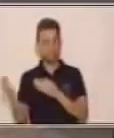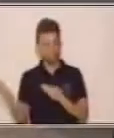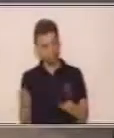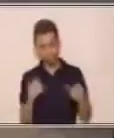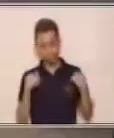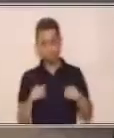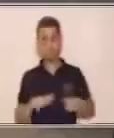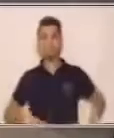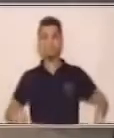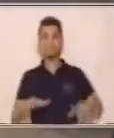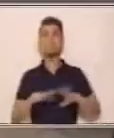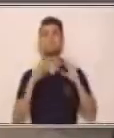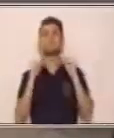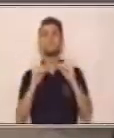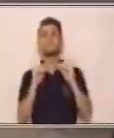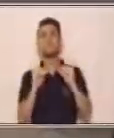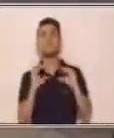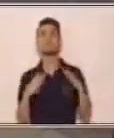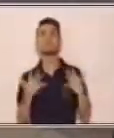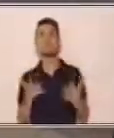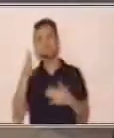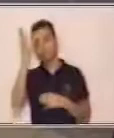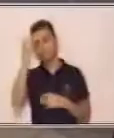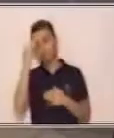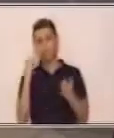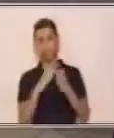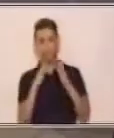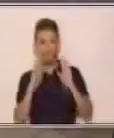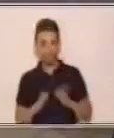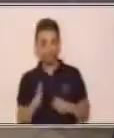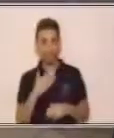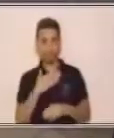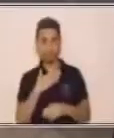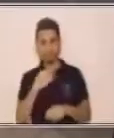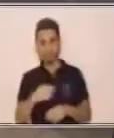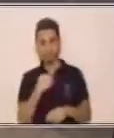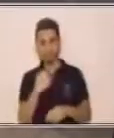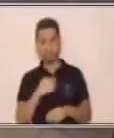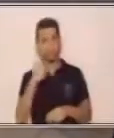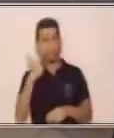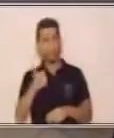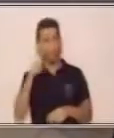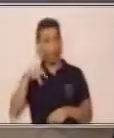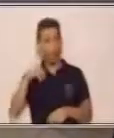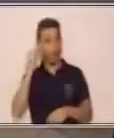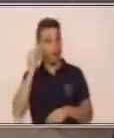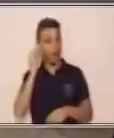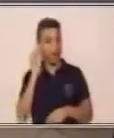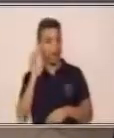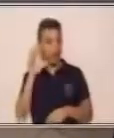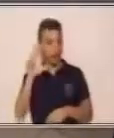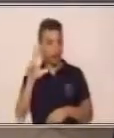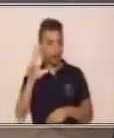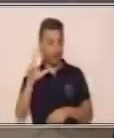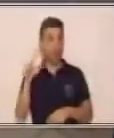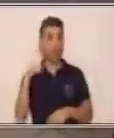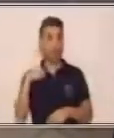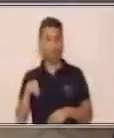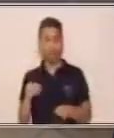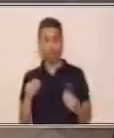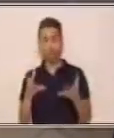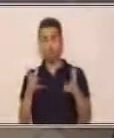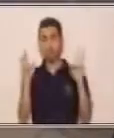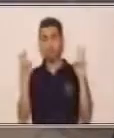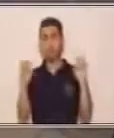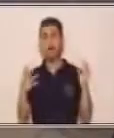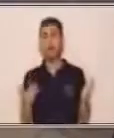Bienvenido a este espacio educativo Aprendo en Casa. Soy Ángel García y en esta oportunidad desarrollaré el tema de